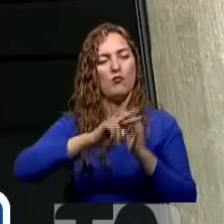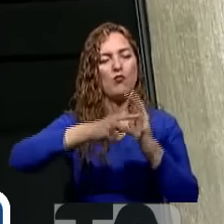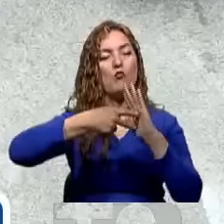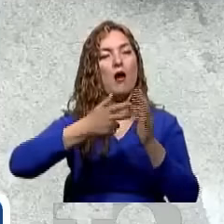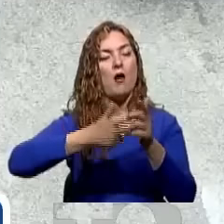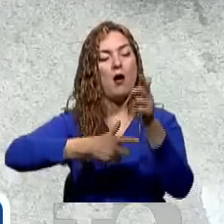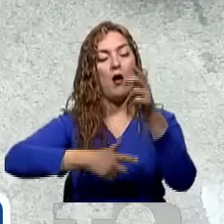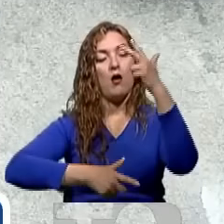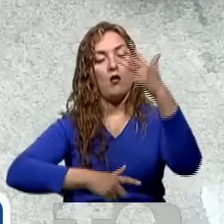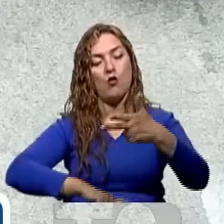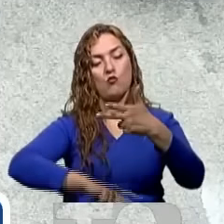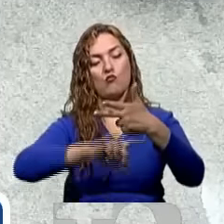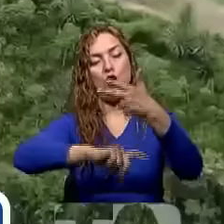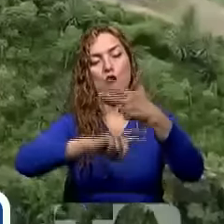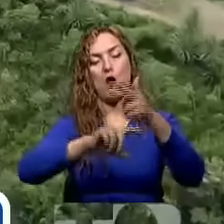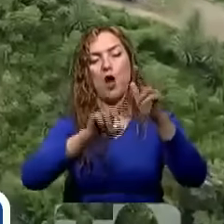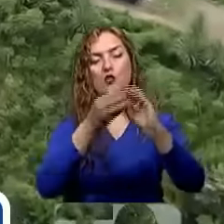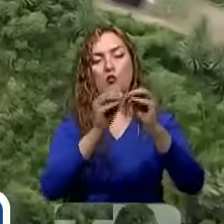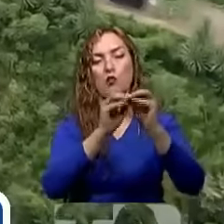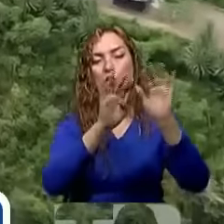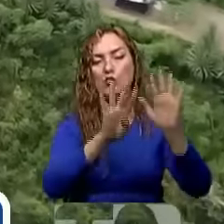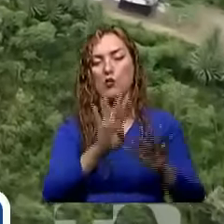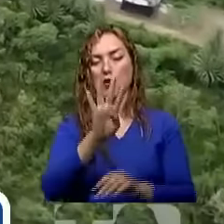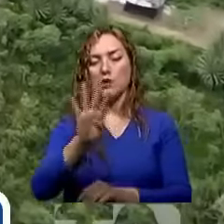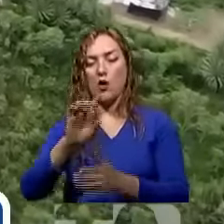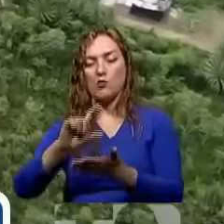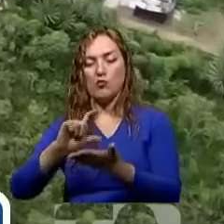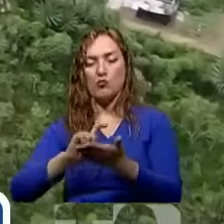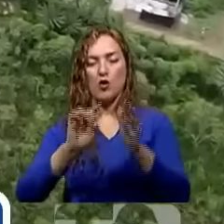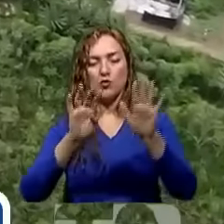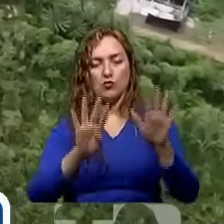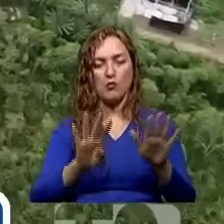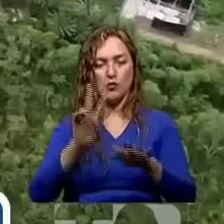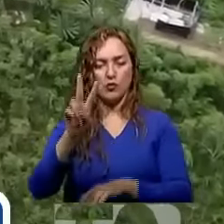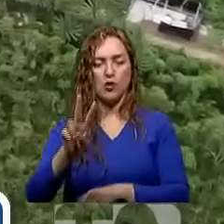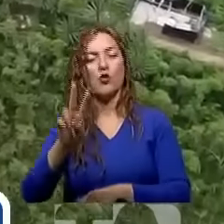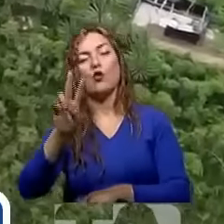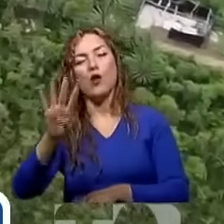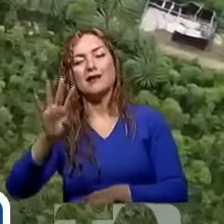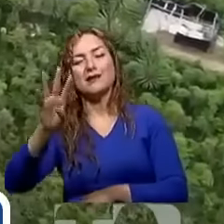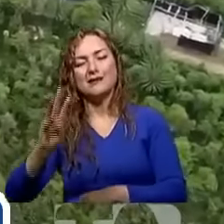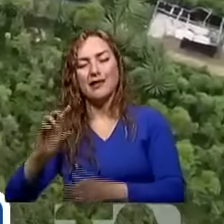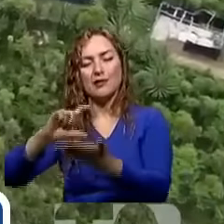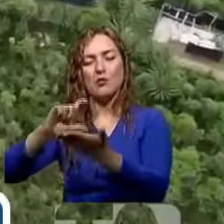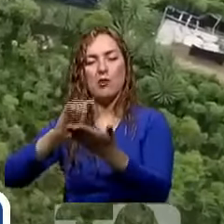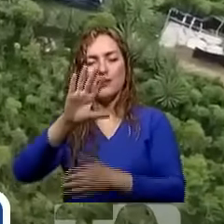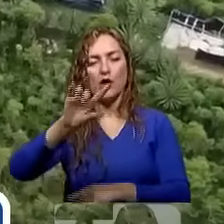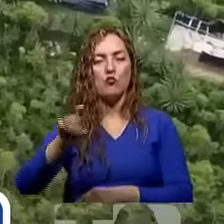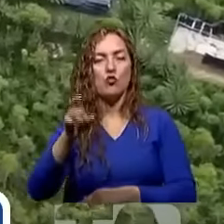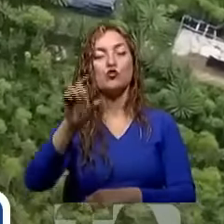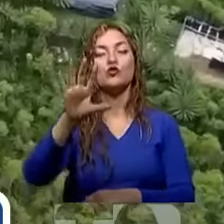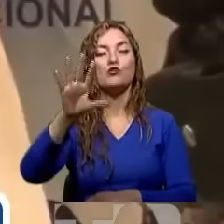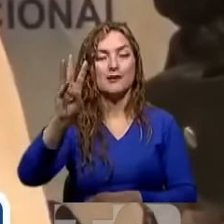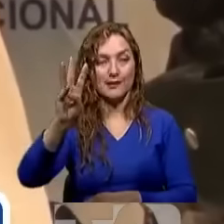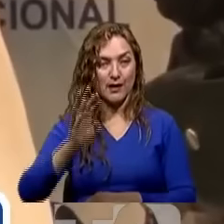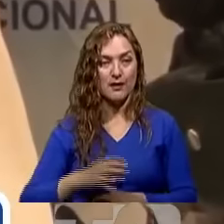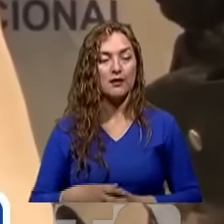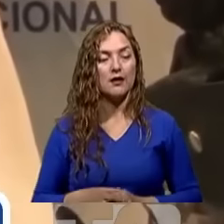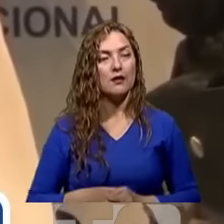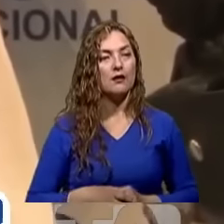9 milímetros, 44 cartuchos 9 milímetros y 256 cartuchos de 5.56 milímetros. De la